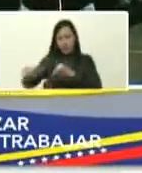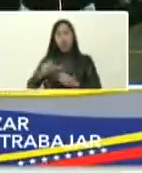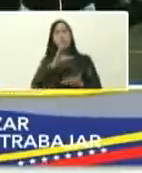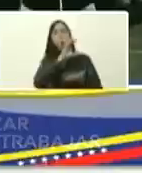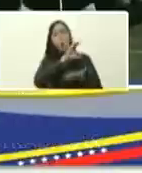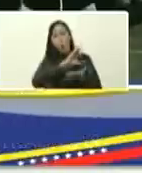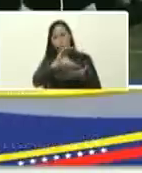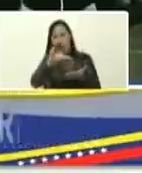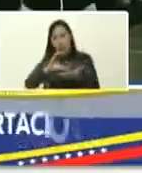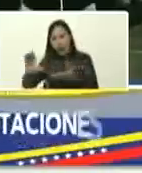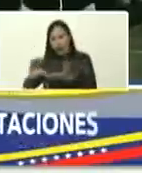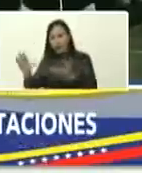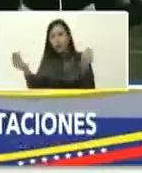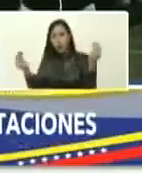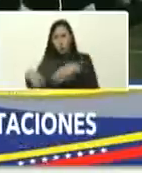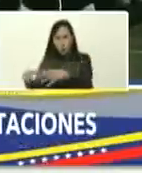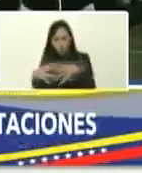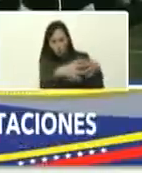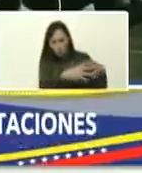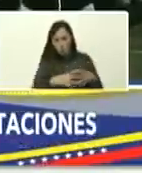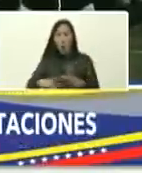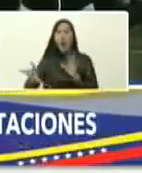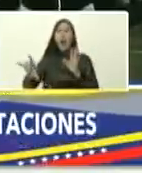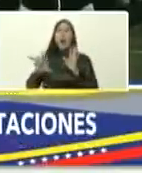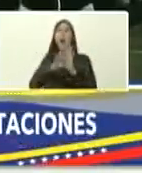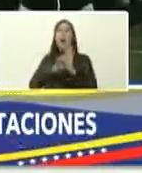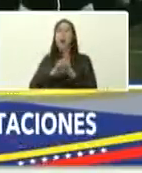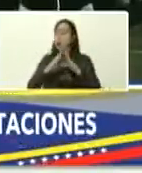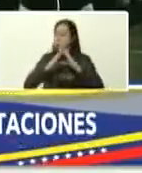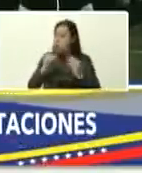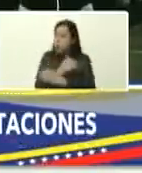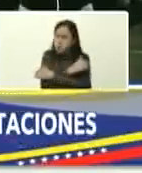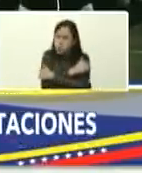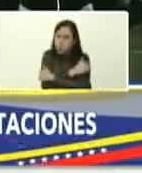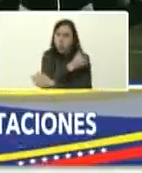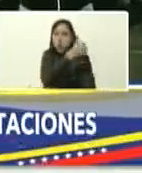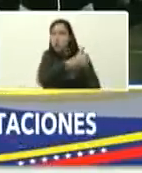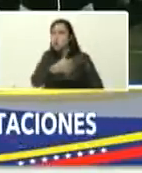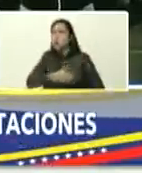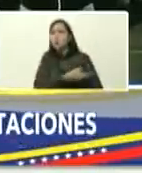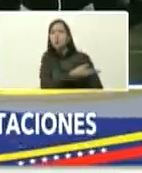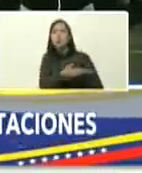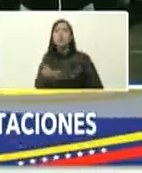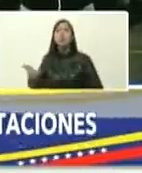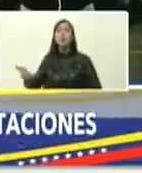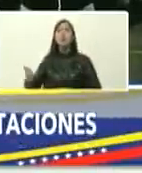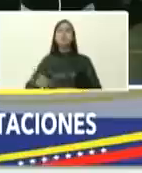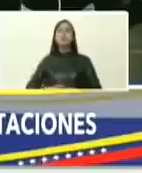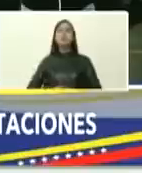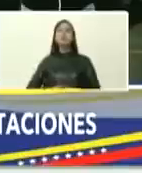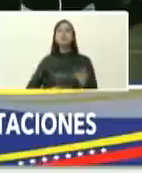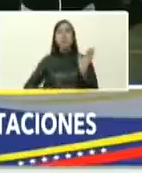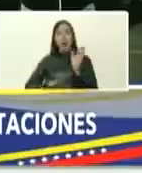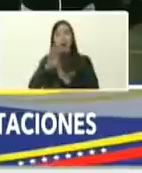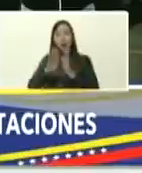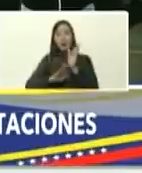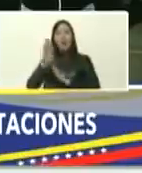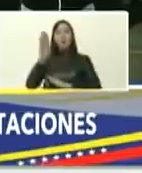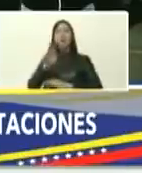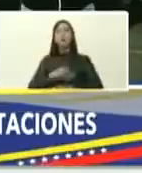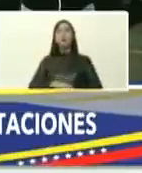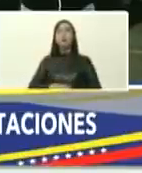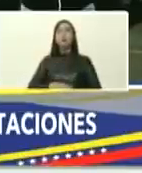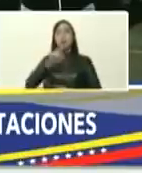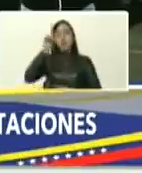financiero, logístico, legal, todo el abrazo. Los abrazamos, pues, para la producción y para